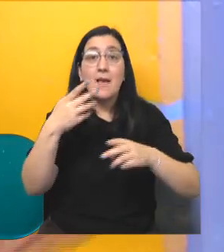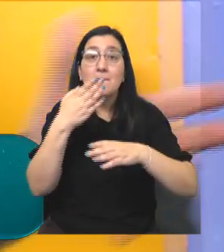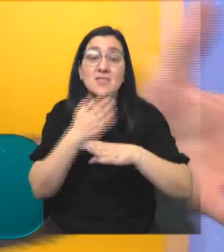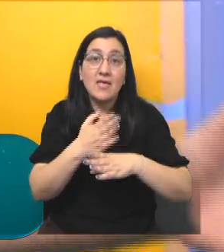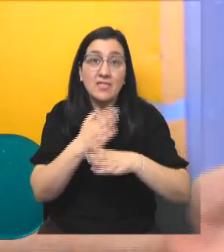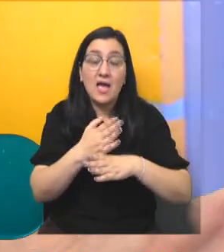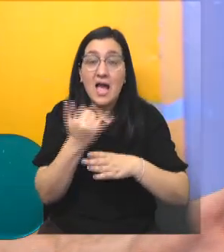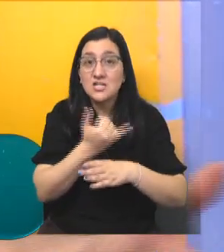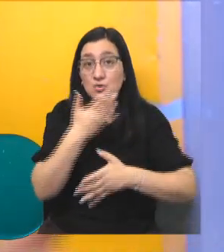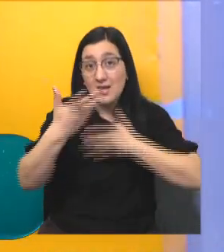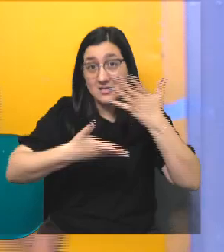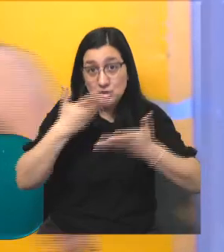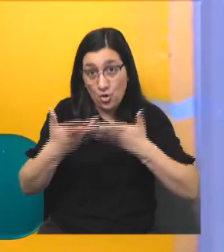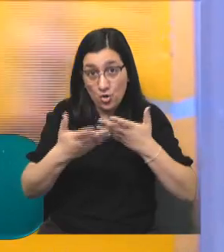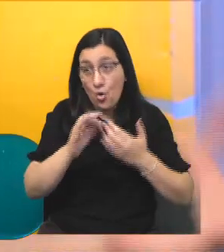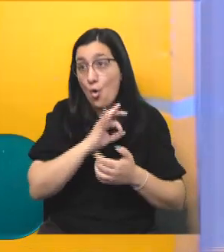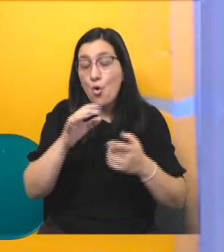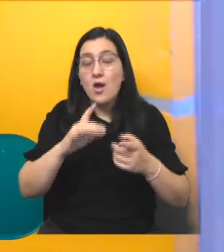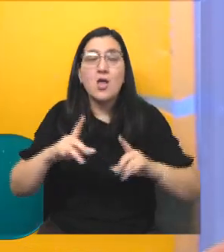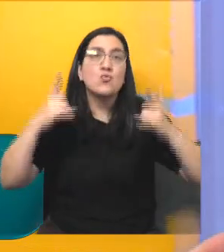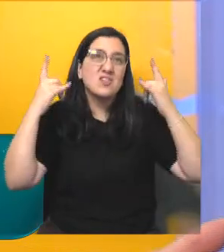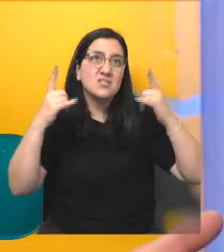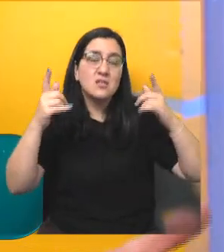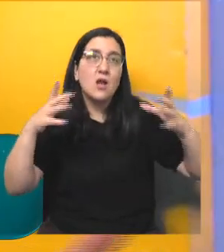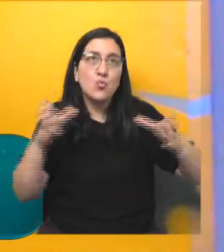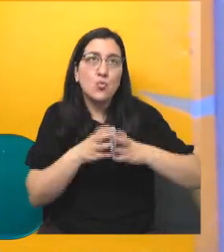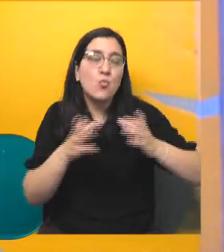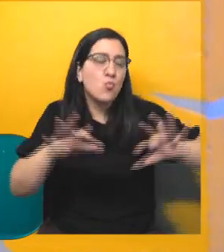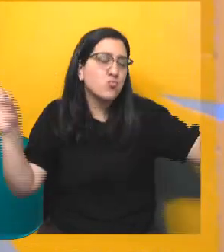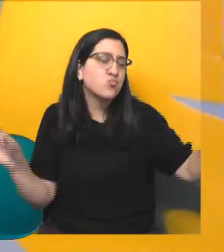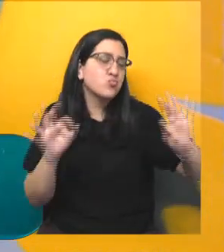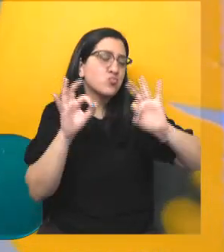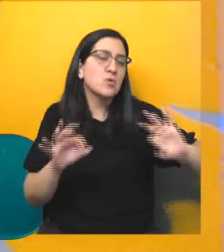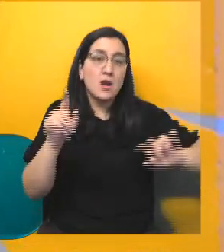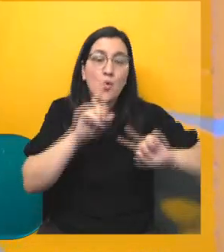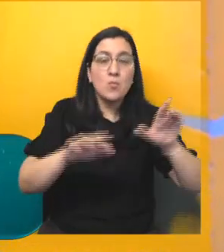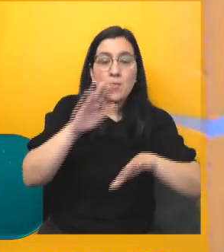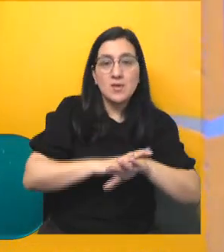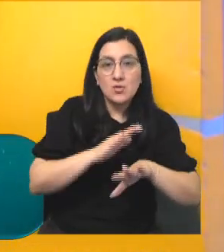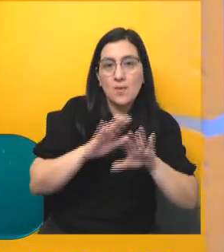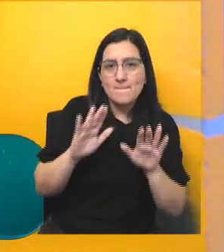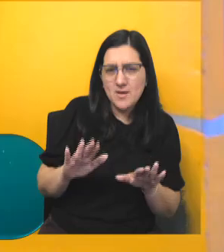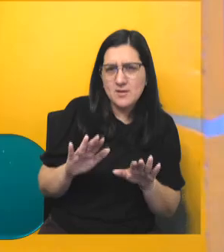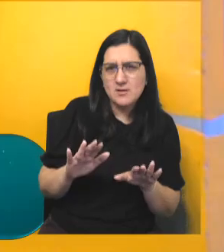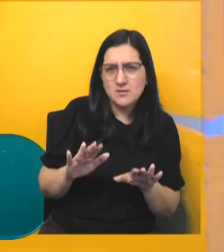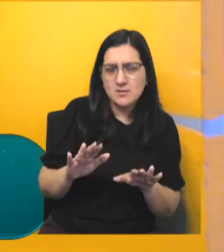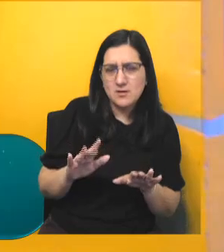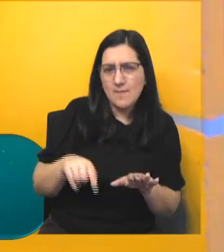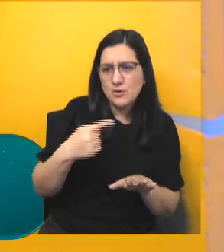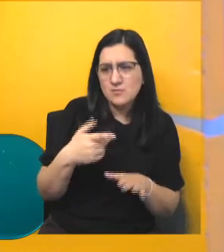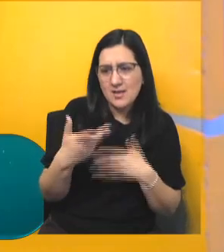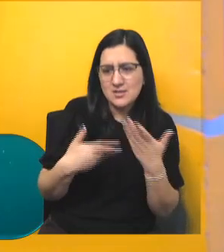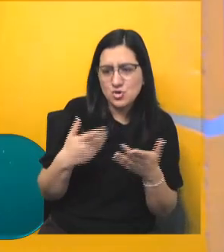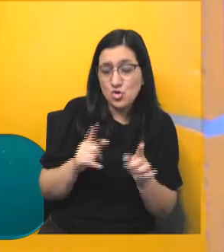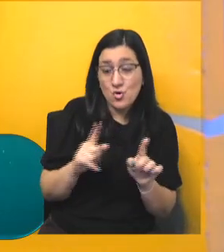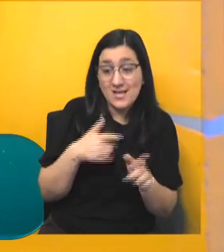lo... Y también en un recital, digamos, de una banda, que en determinado momento... La próxima canción en